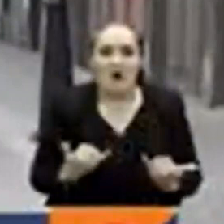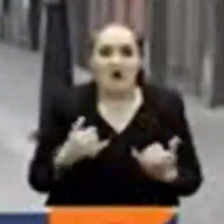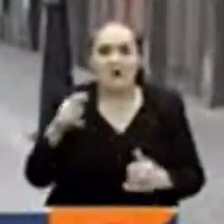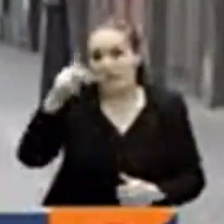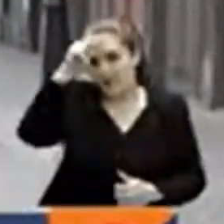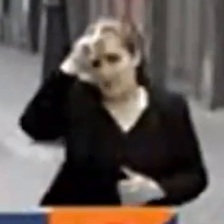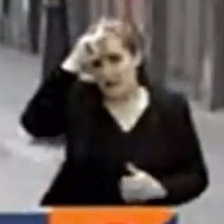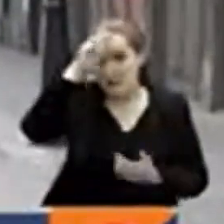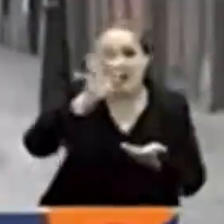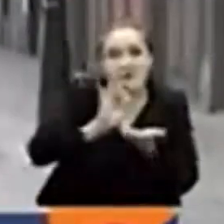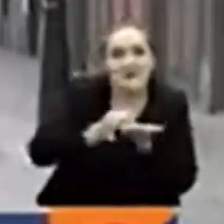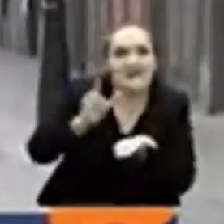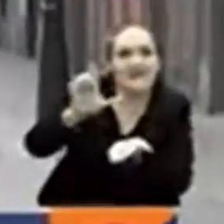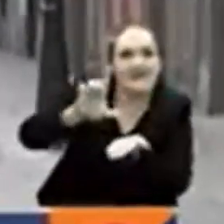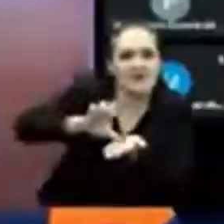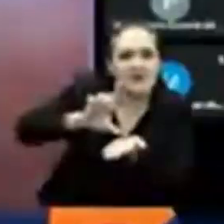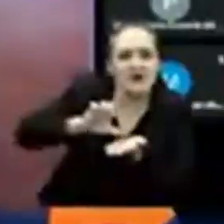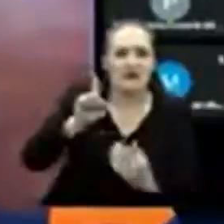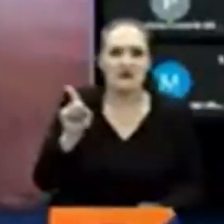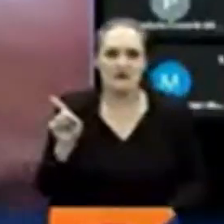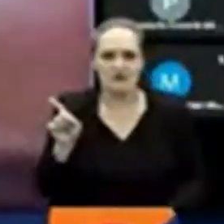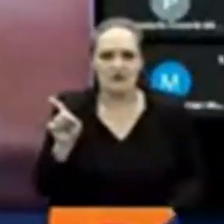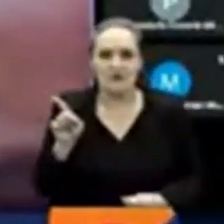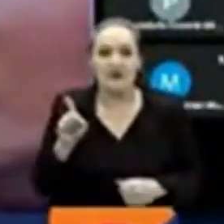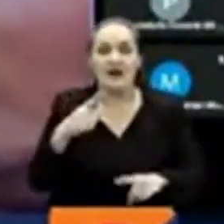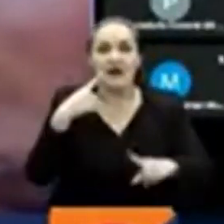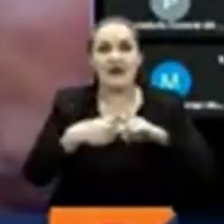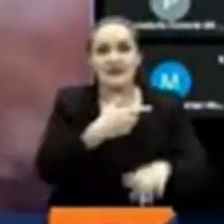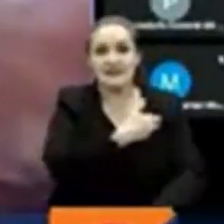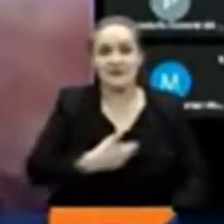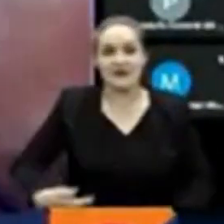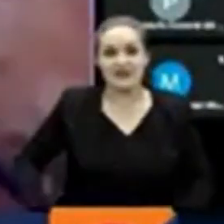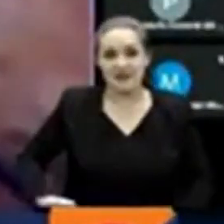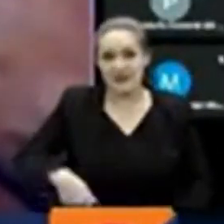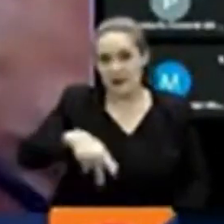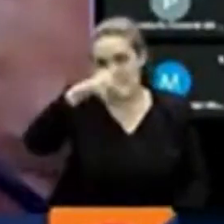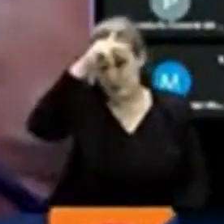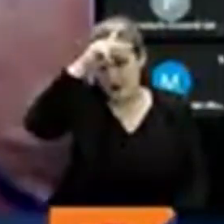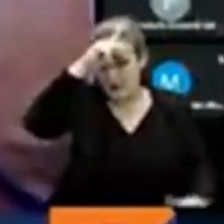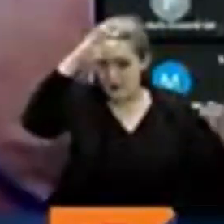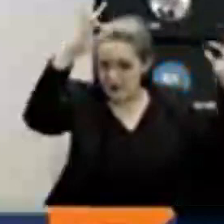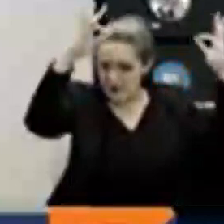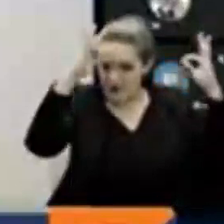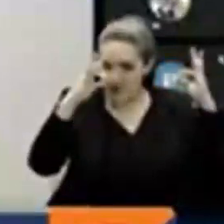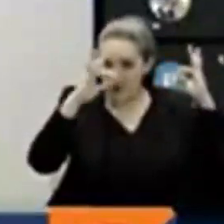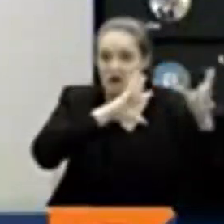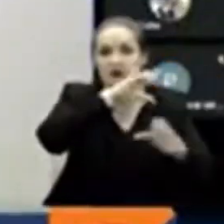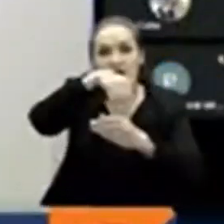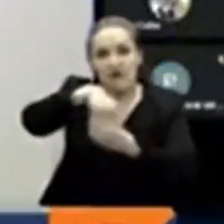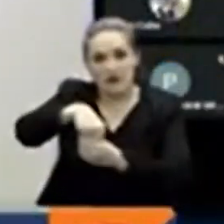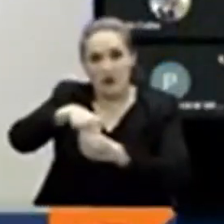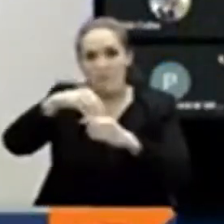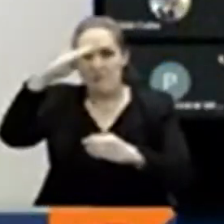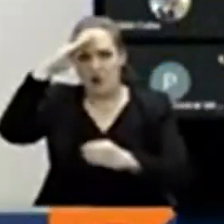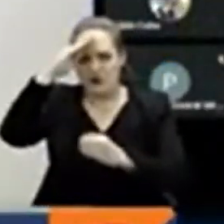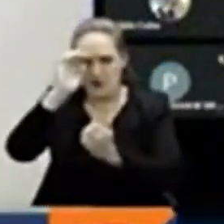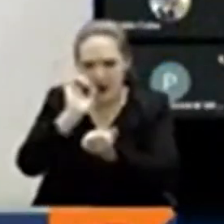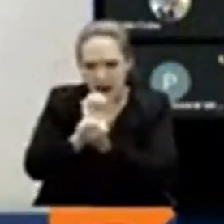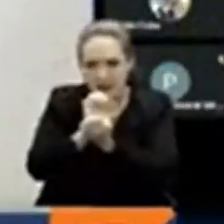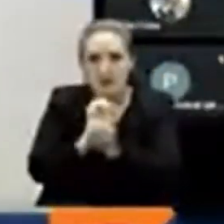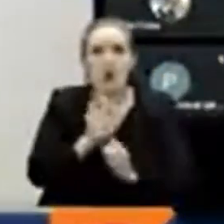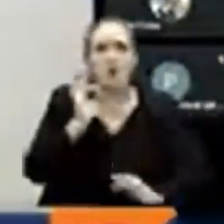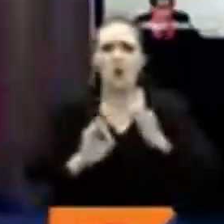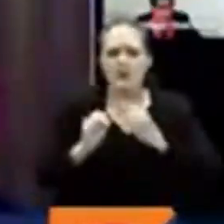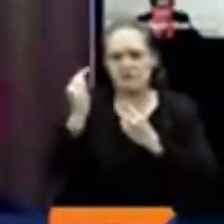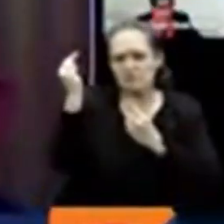Lima. El expresidente peruano Pedro Castillo, destituido por el Congreso y detenido en una base policial, rechazó intervenir ante el Juzgado Supremo de